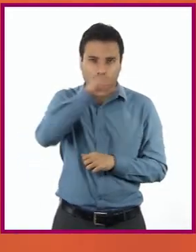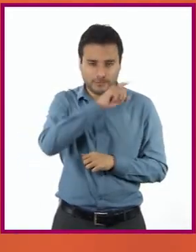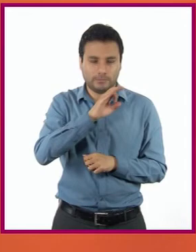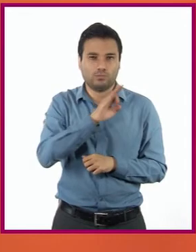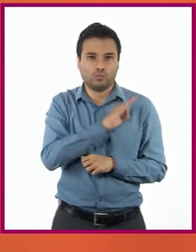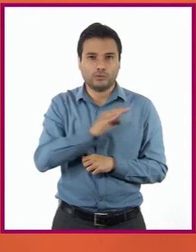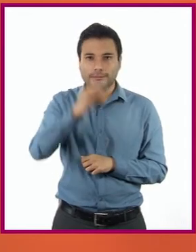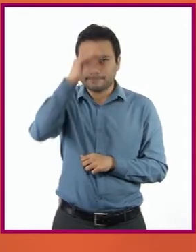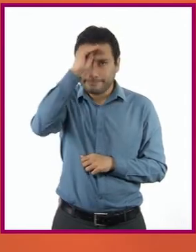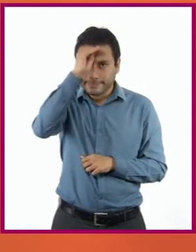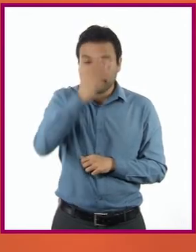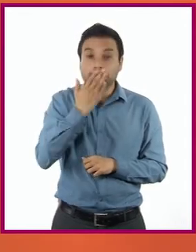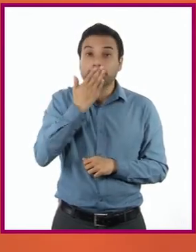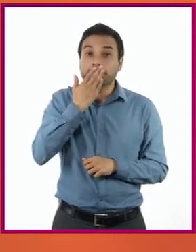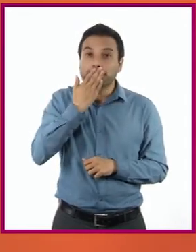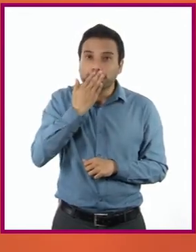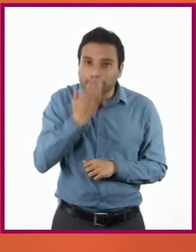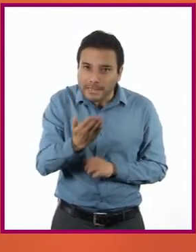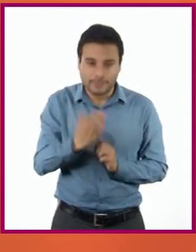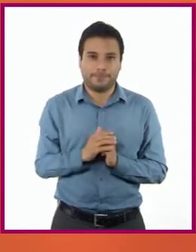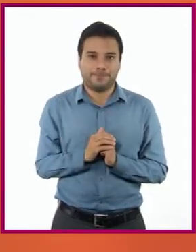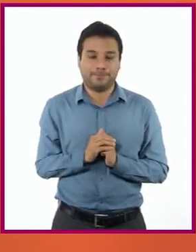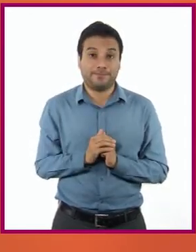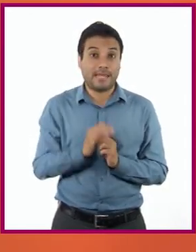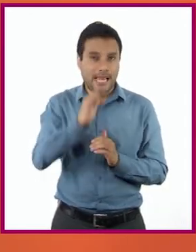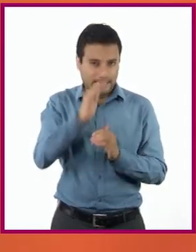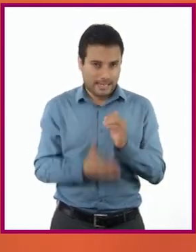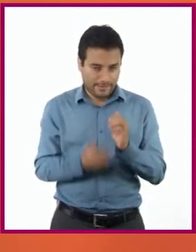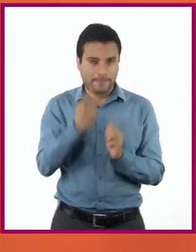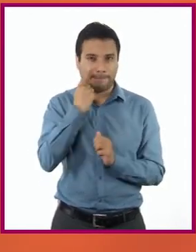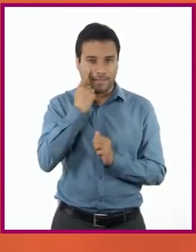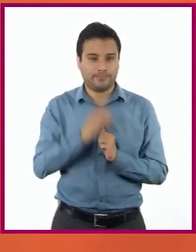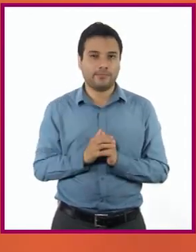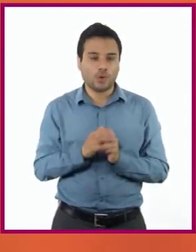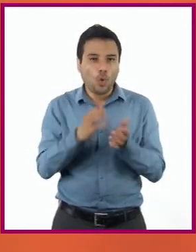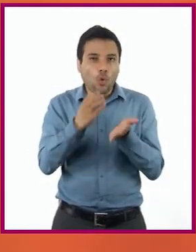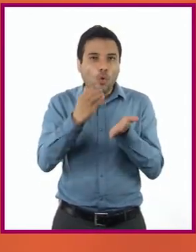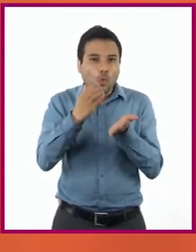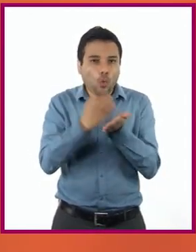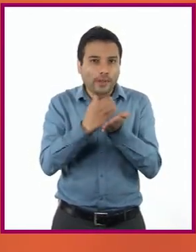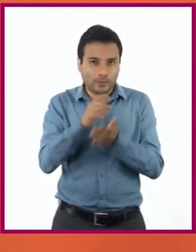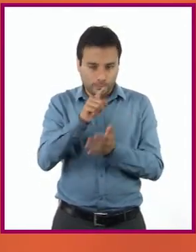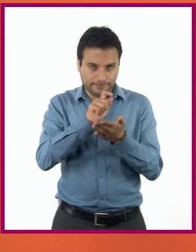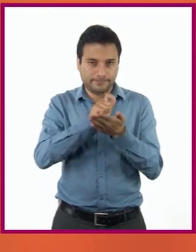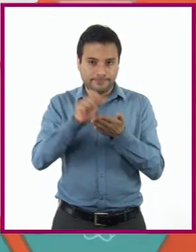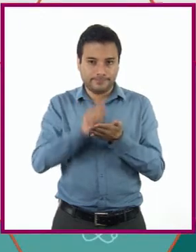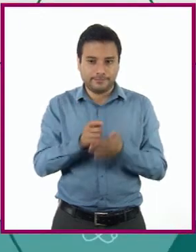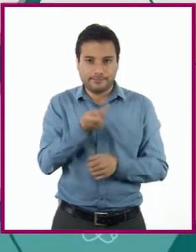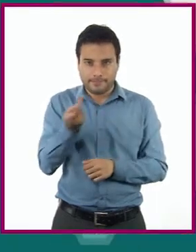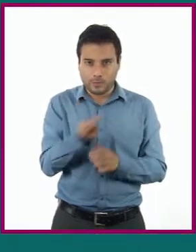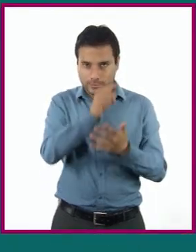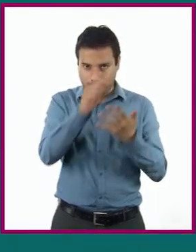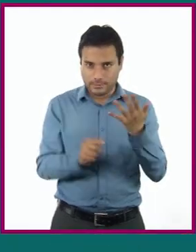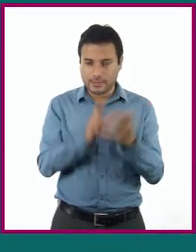pensamiento crítico. Para concluir, escriban en su cuaderno y contesten las siguientes preguntas.